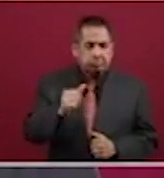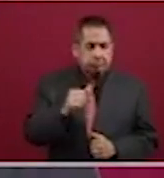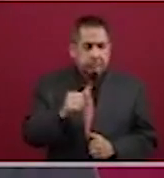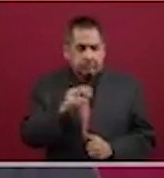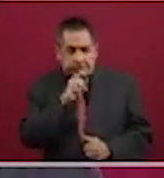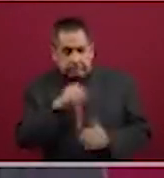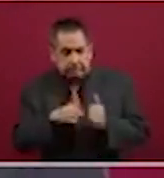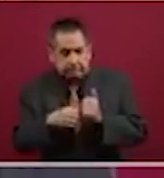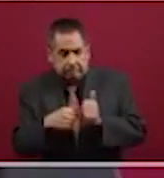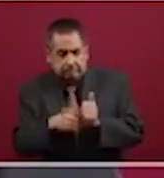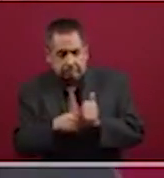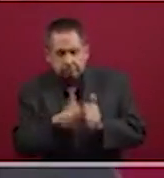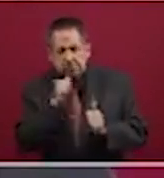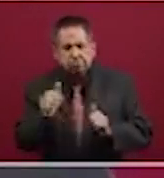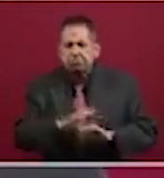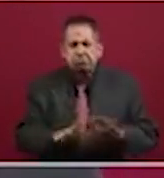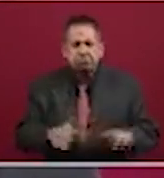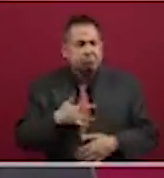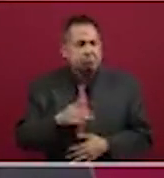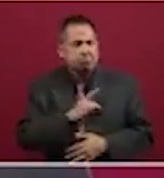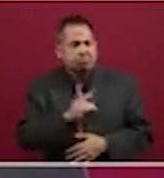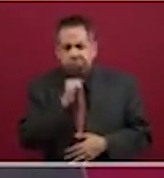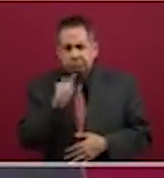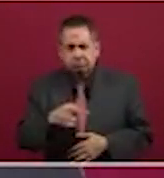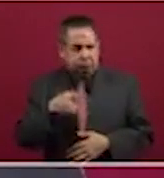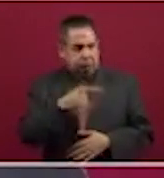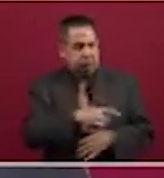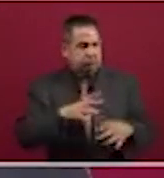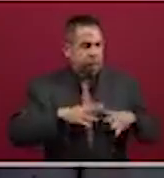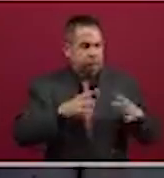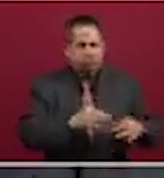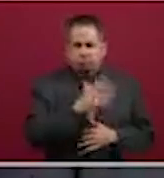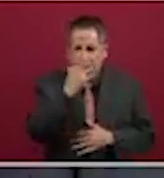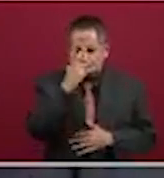y esa fundación es seria